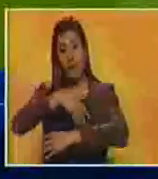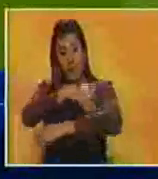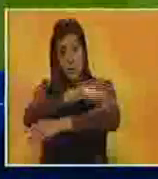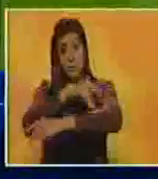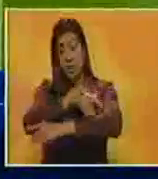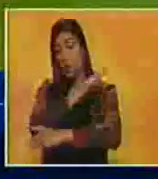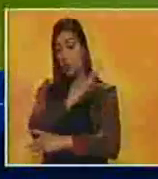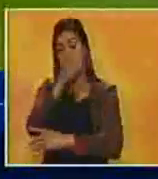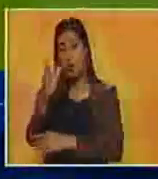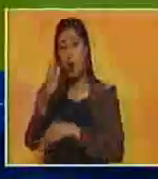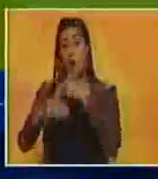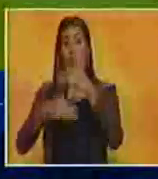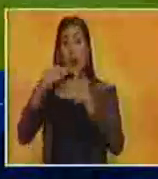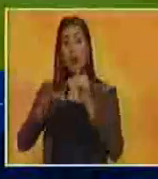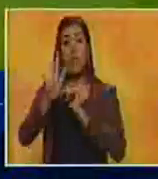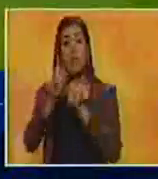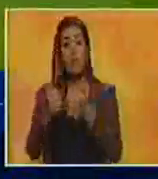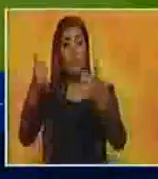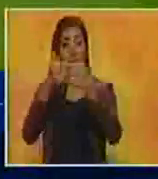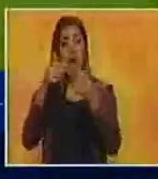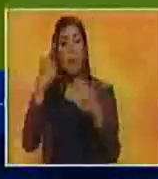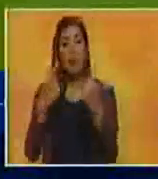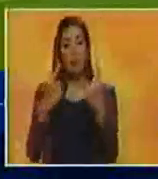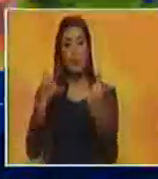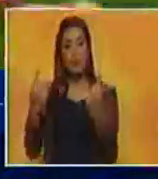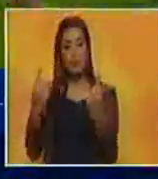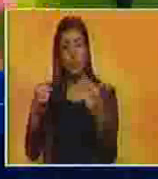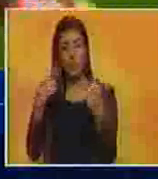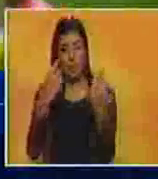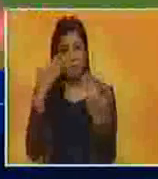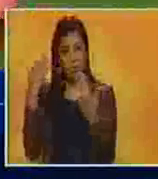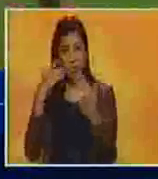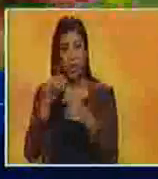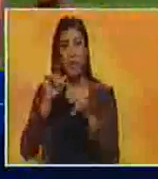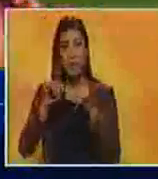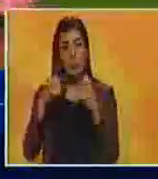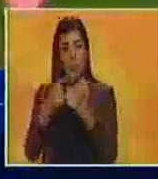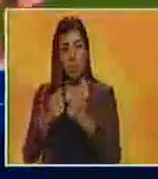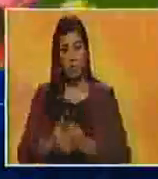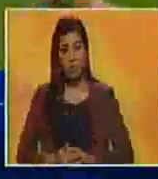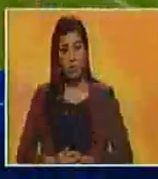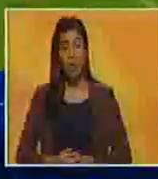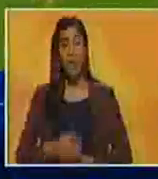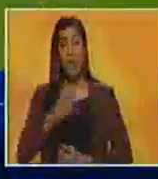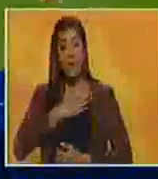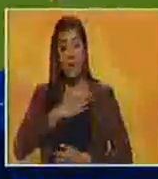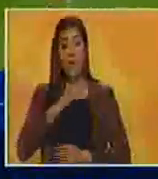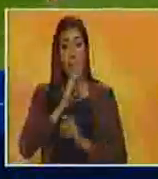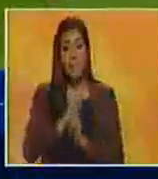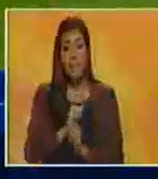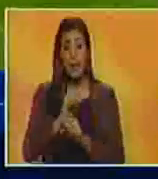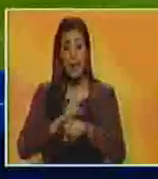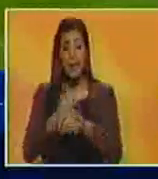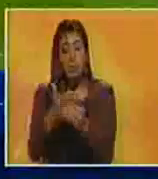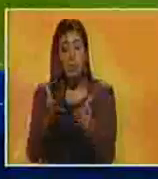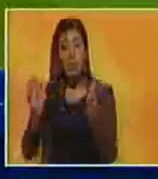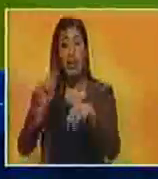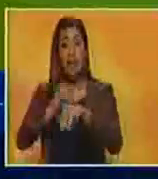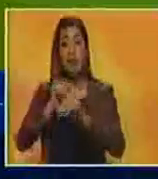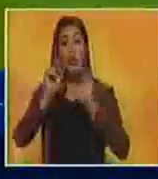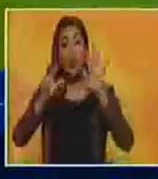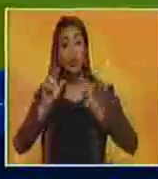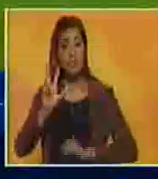el trabajo y avanzó a los octavos de final tras empatar con el Inter de Milán a un tanto en San Siro. El marcador debió esperar para su apertura hasta el